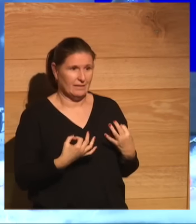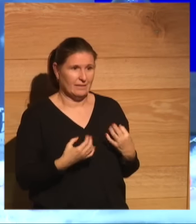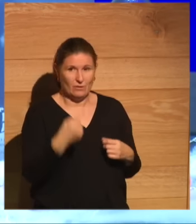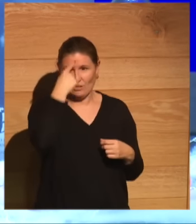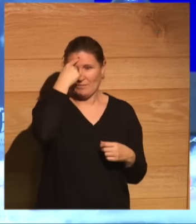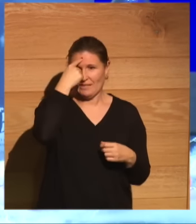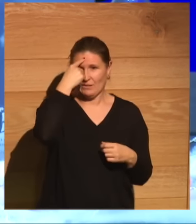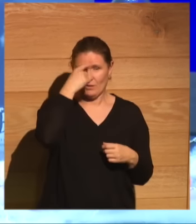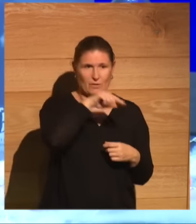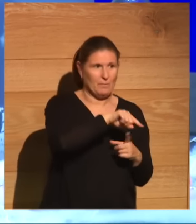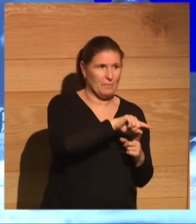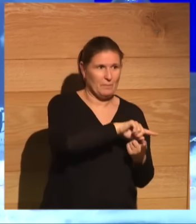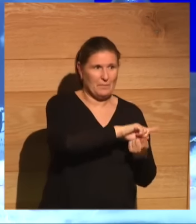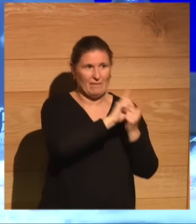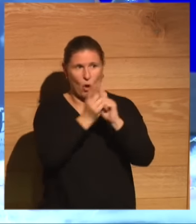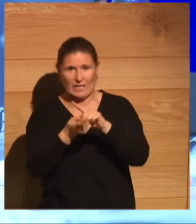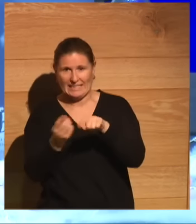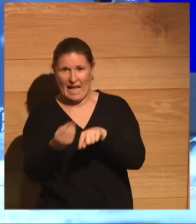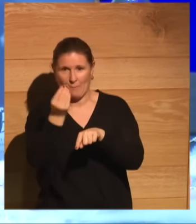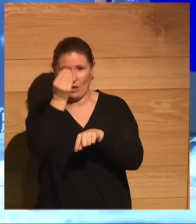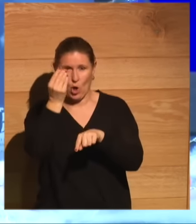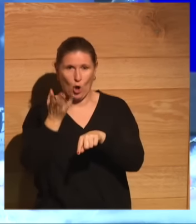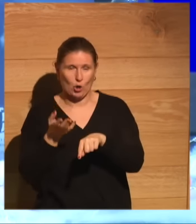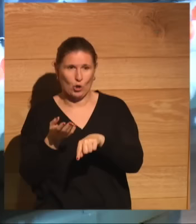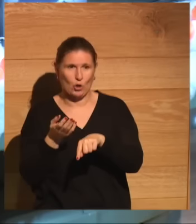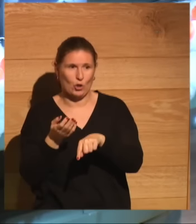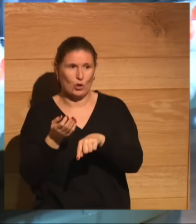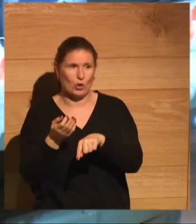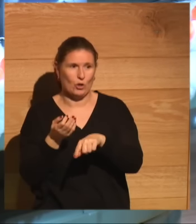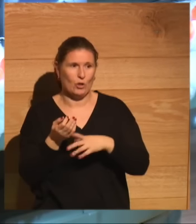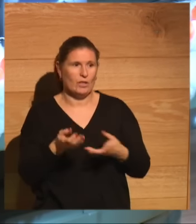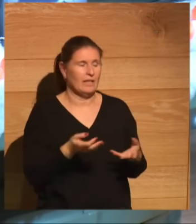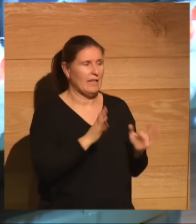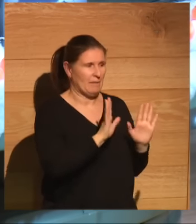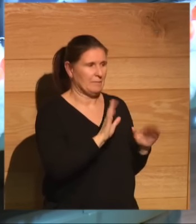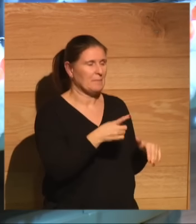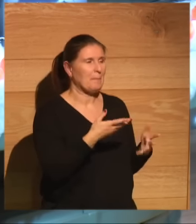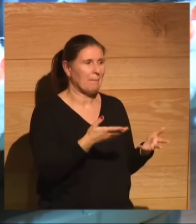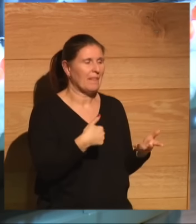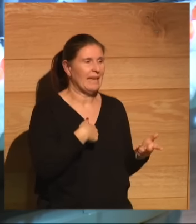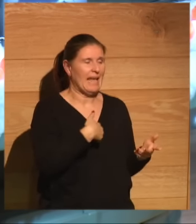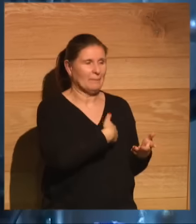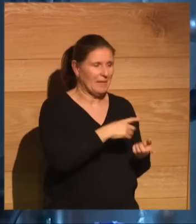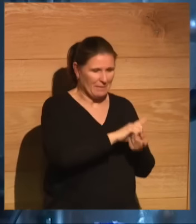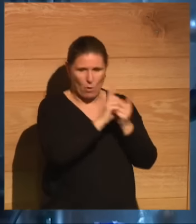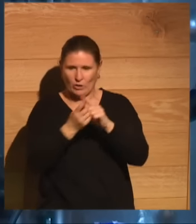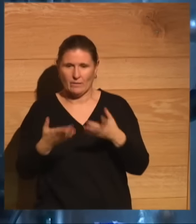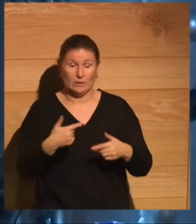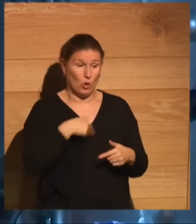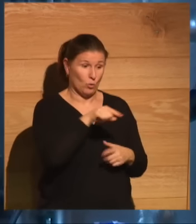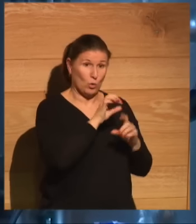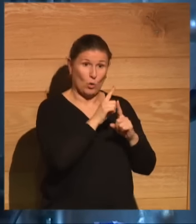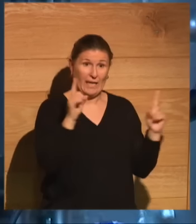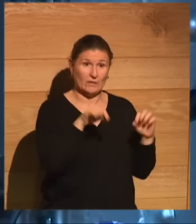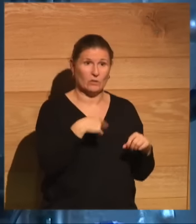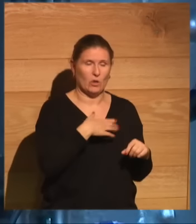Pero pivotaste a mejor. No ¿o qué? Sé si es muy dañino, pero claro. ¿De qué a qué? ¿Cuál fue la pivotación? Es el año en que decido que lo que yo